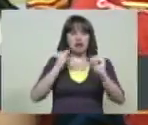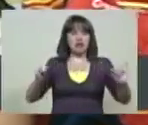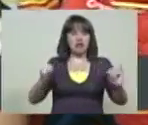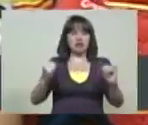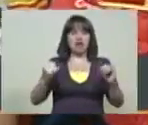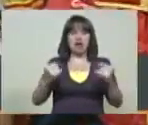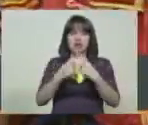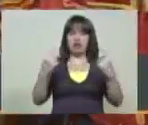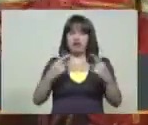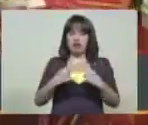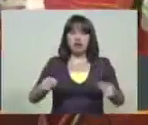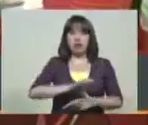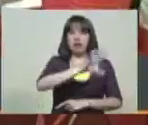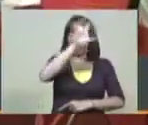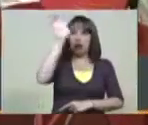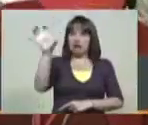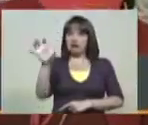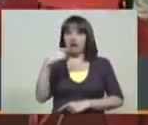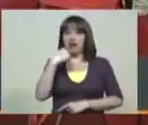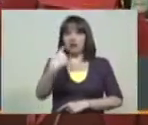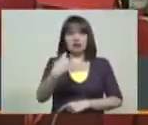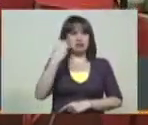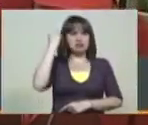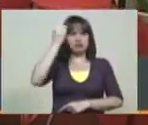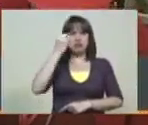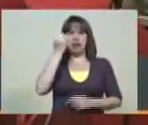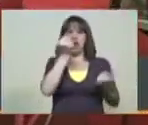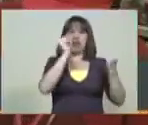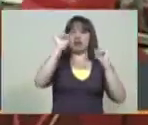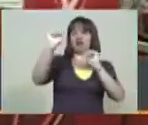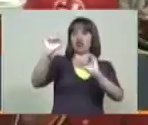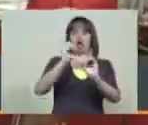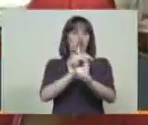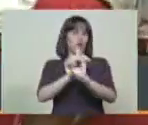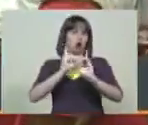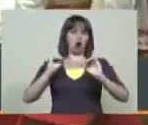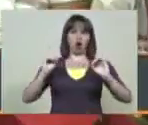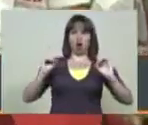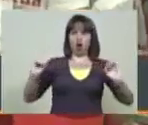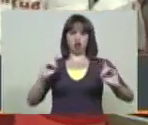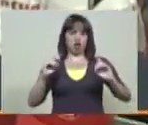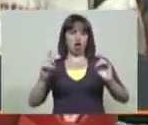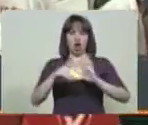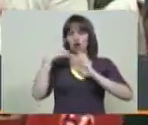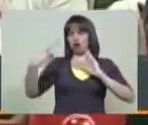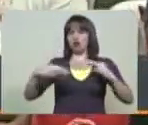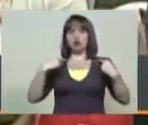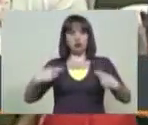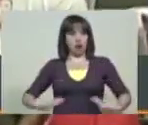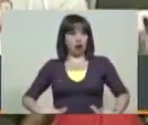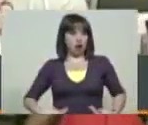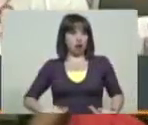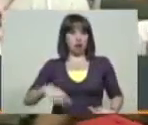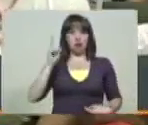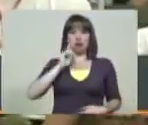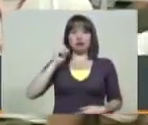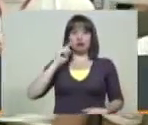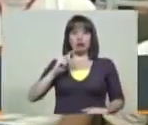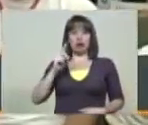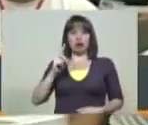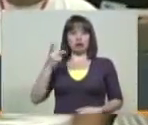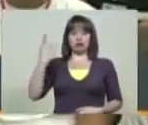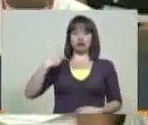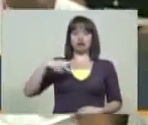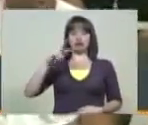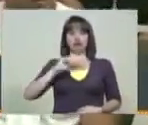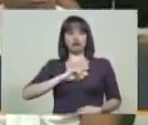con la falsa excusa de defender la democracia y los derechos humanos durante más de 19 años